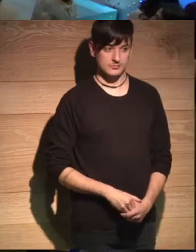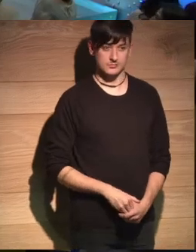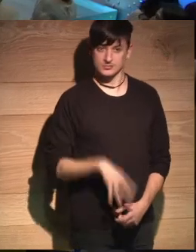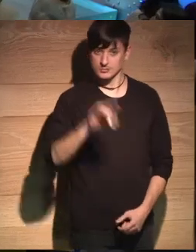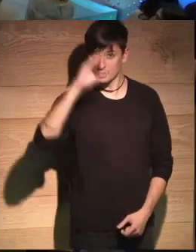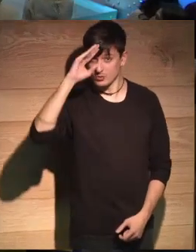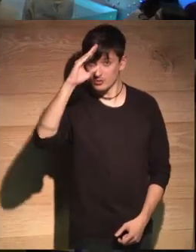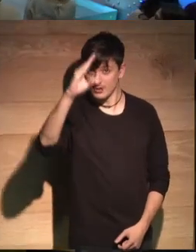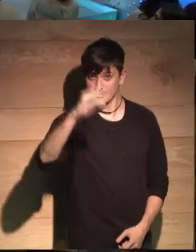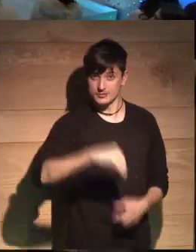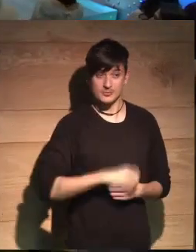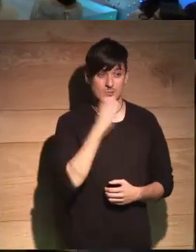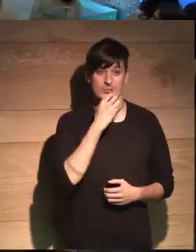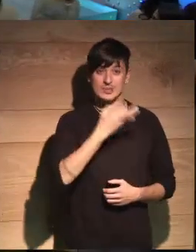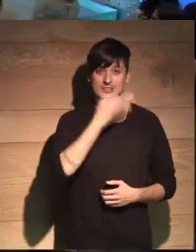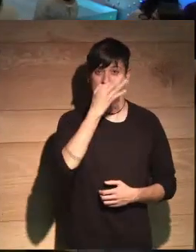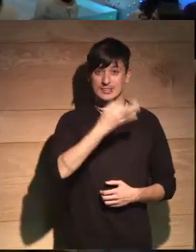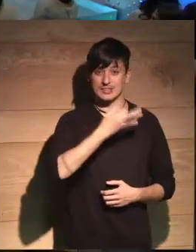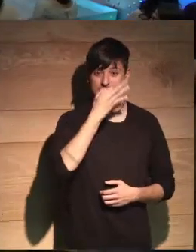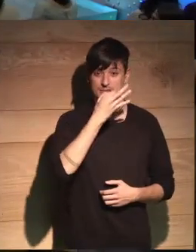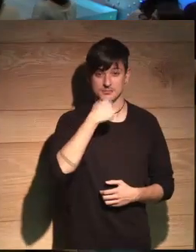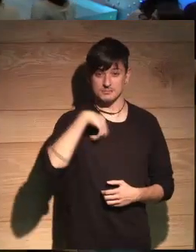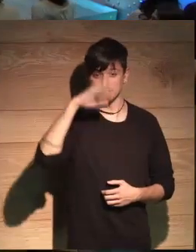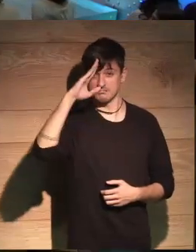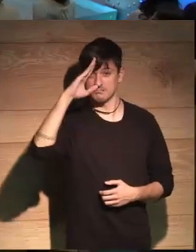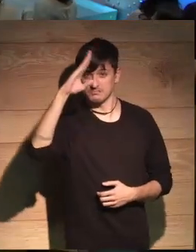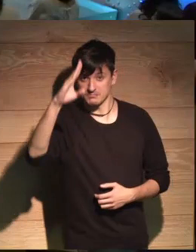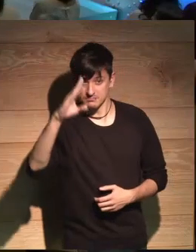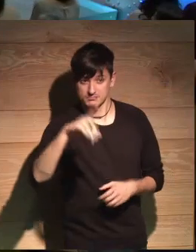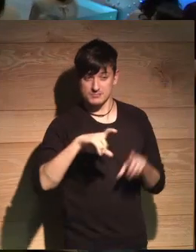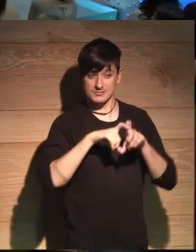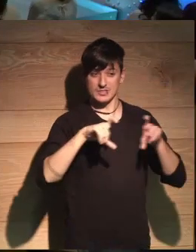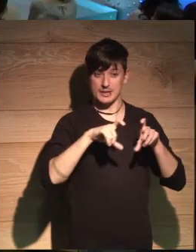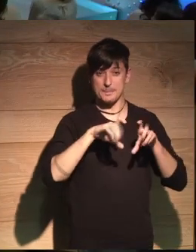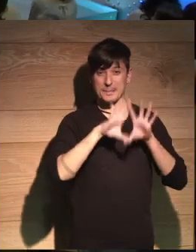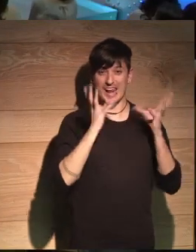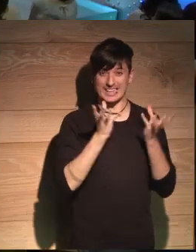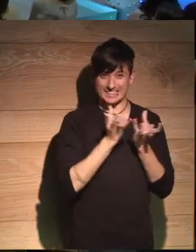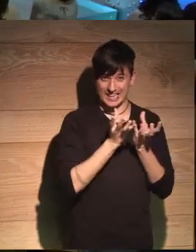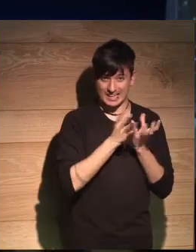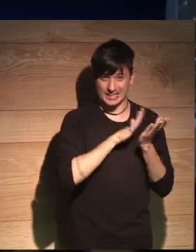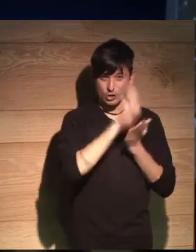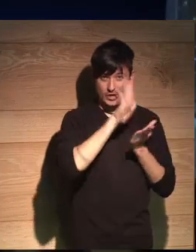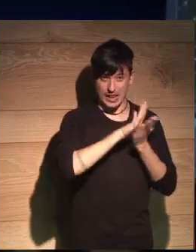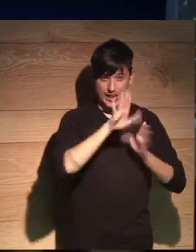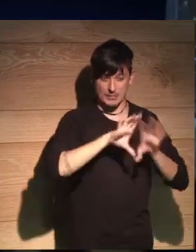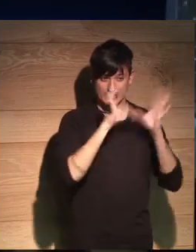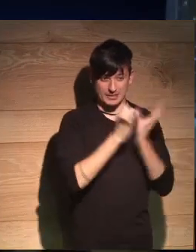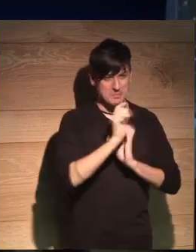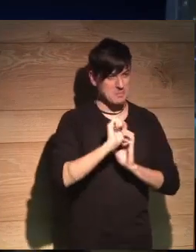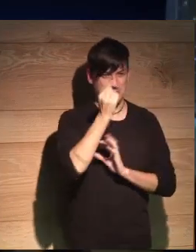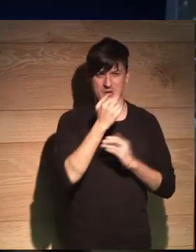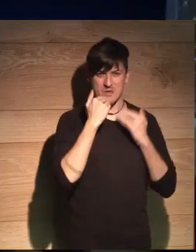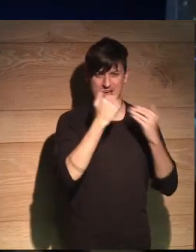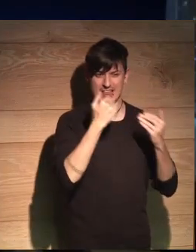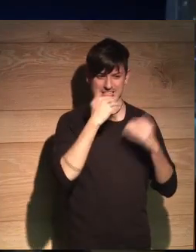Sí, hola. Buenas tardes. Les saludo en nombre de la editorial Planeta. Dar lo primero de todo las gracias, como